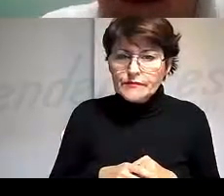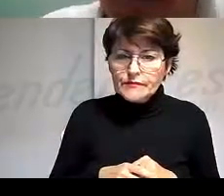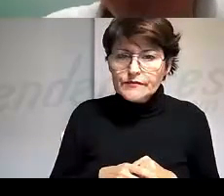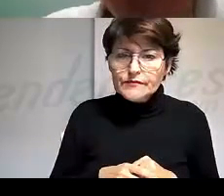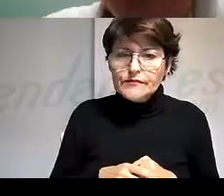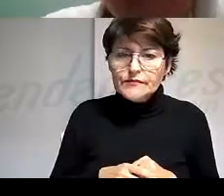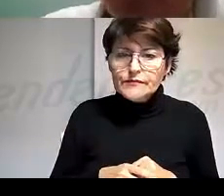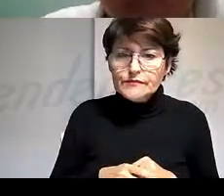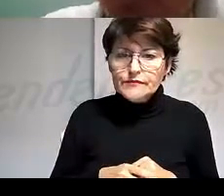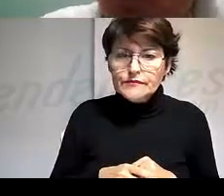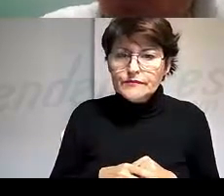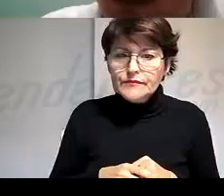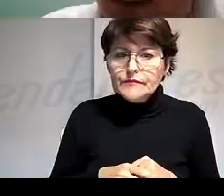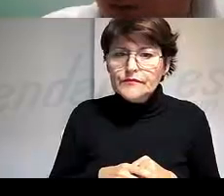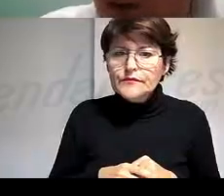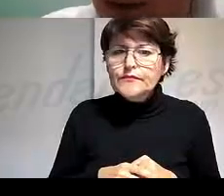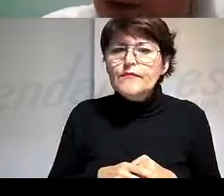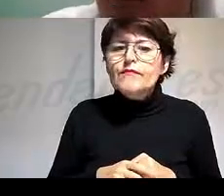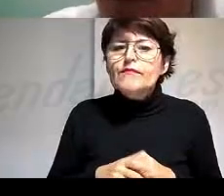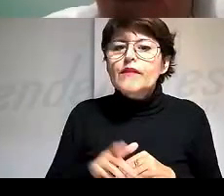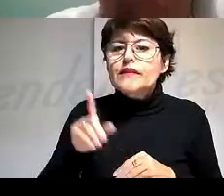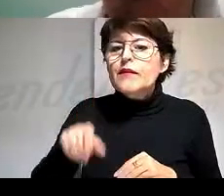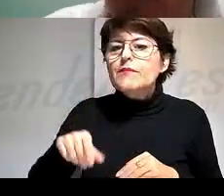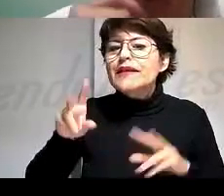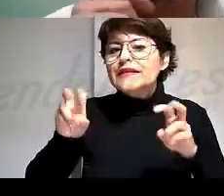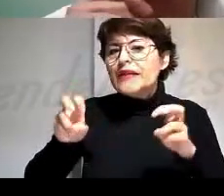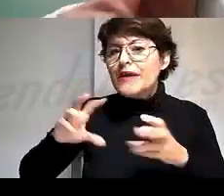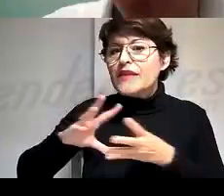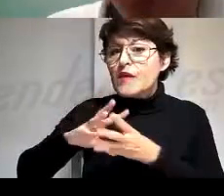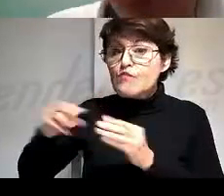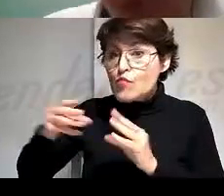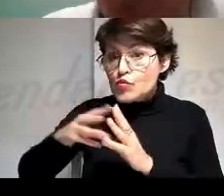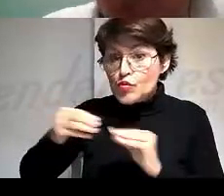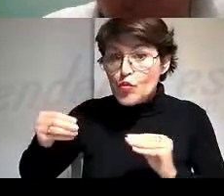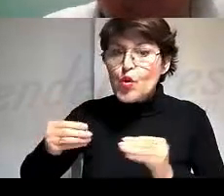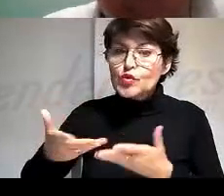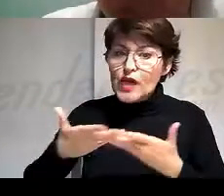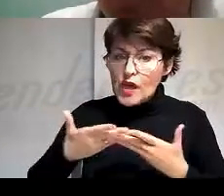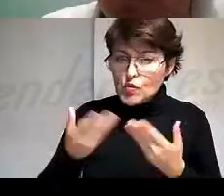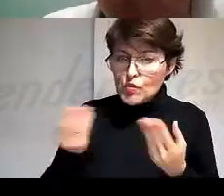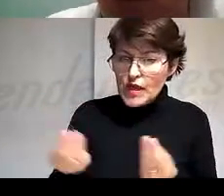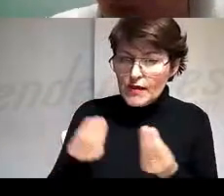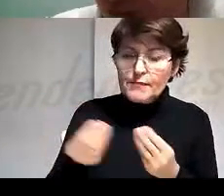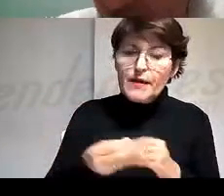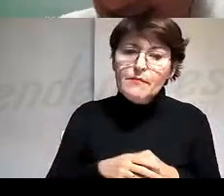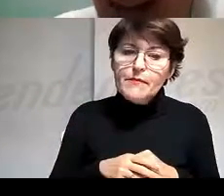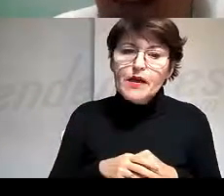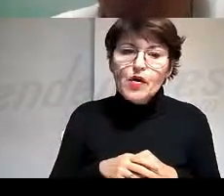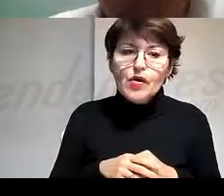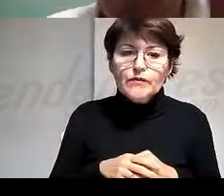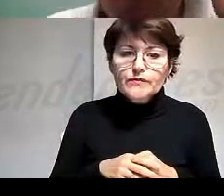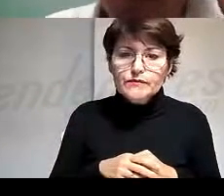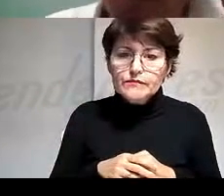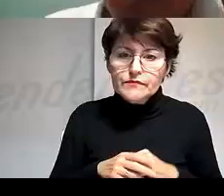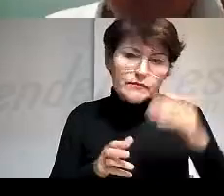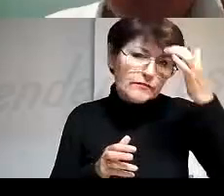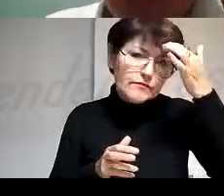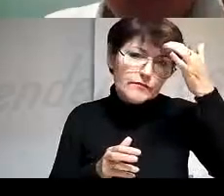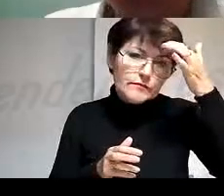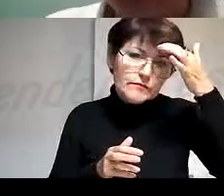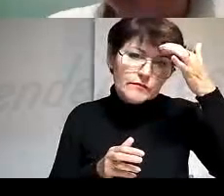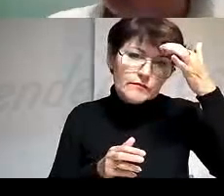venir también. Para contractura muscular hemos visto que tanto la Gaulteria como la menta de campo pueden ir muy bien como relajantes de esa